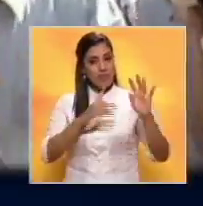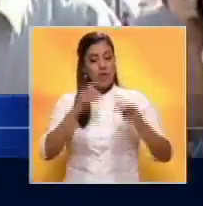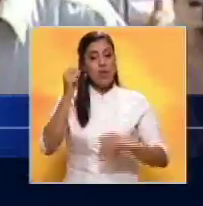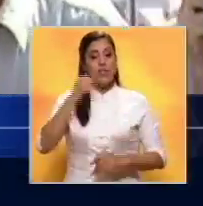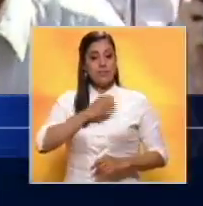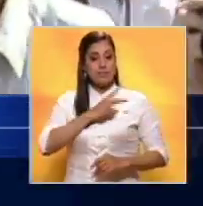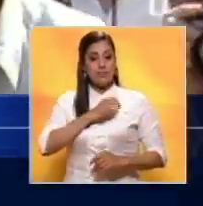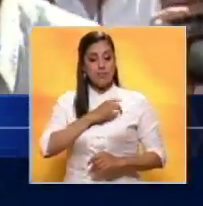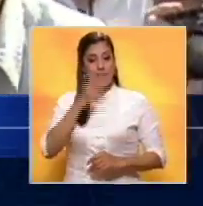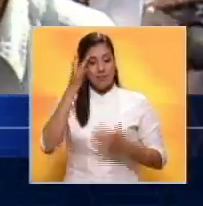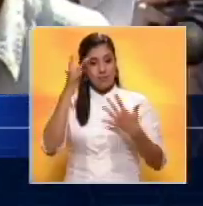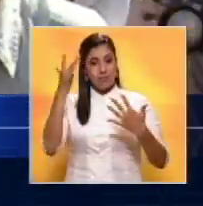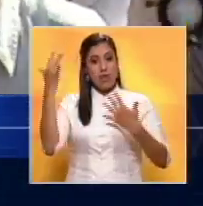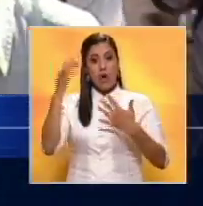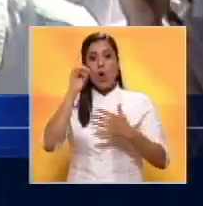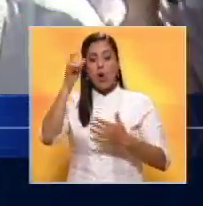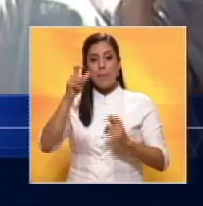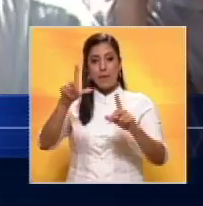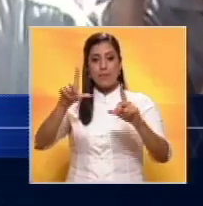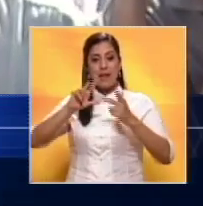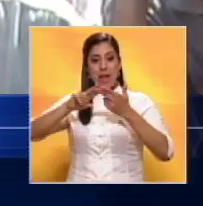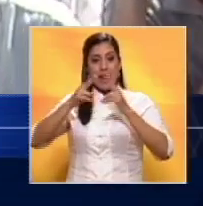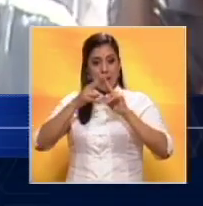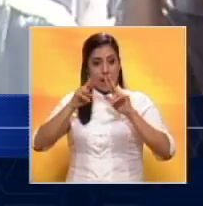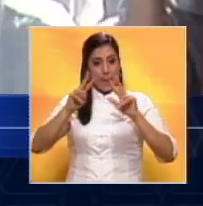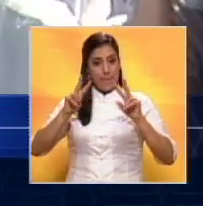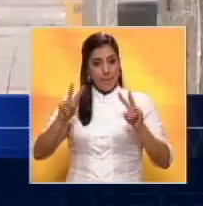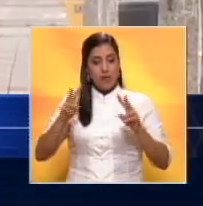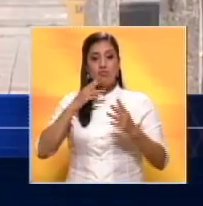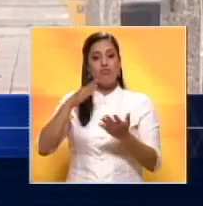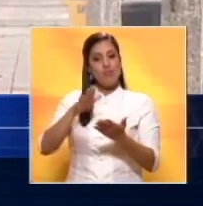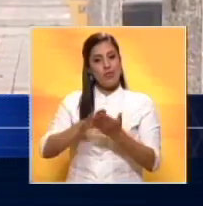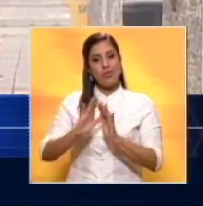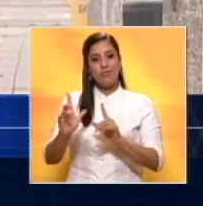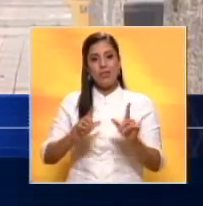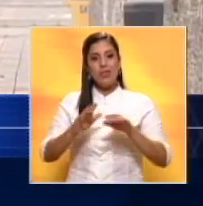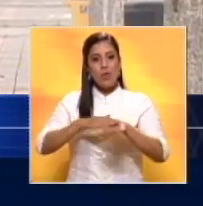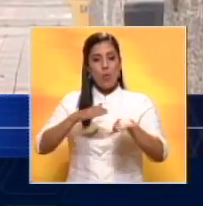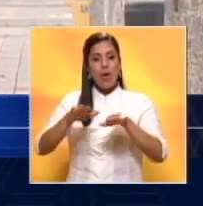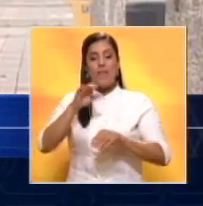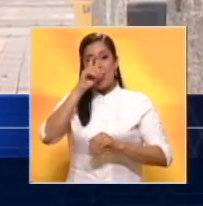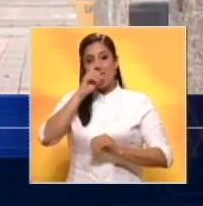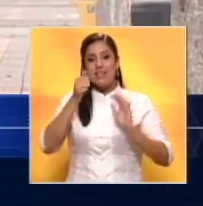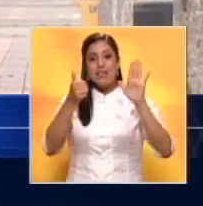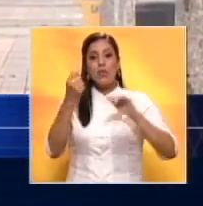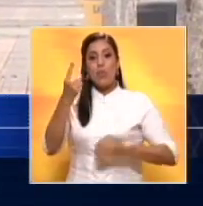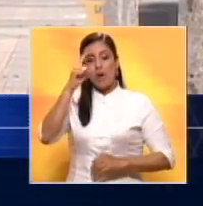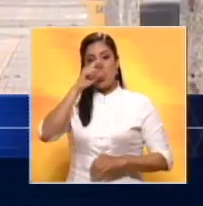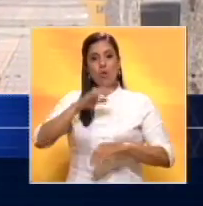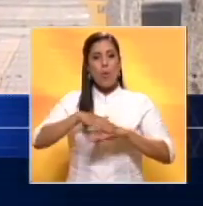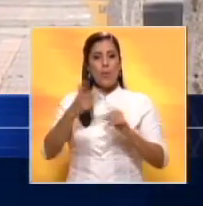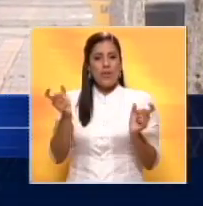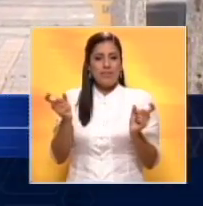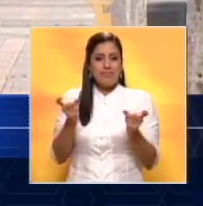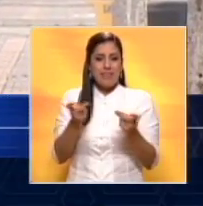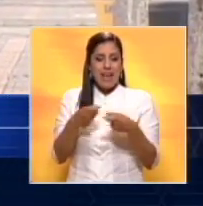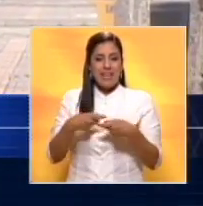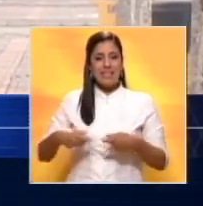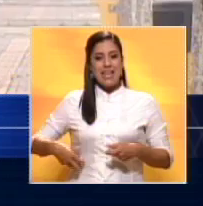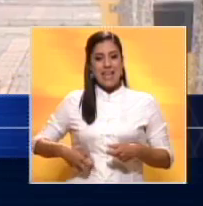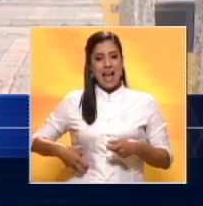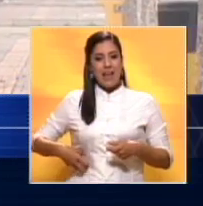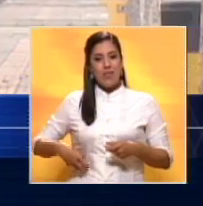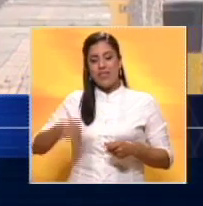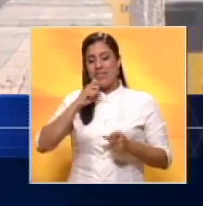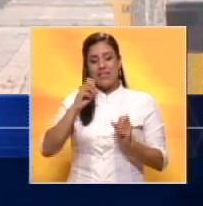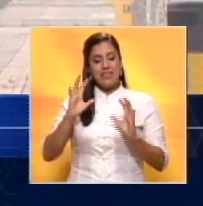En China, el intelectual y Nobel de la Paz Liu Xiaobo murió este jueves a la edad de 61 años a causa de un cáncer de hígado